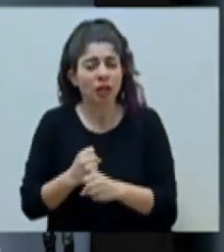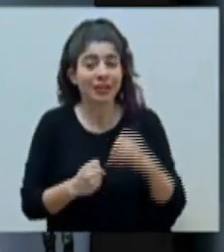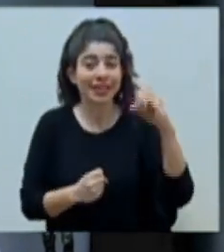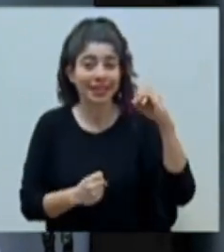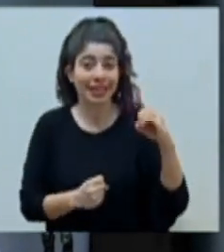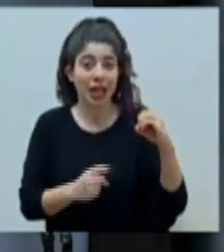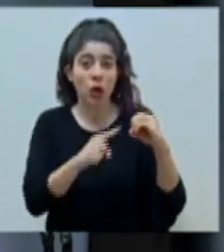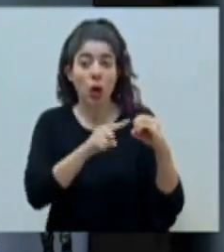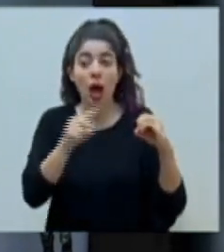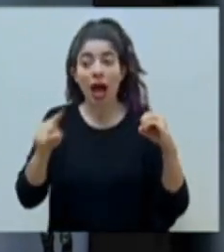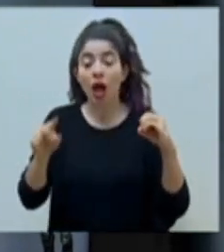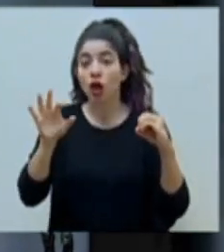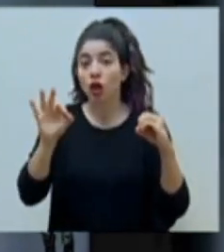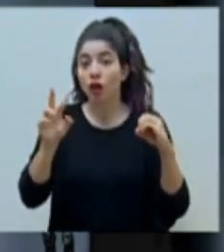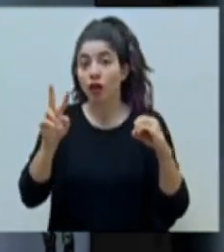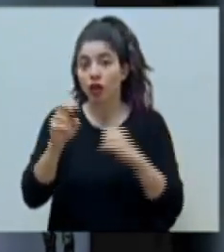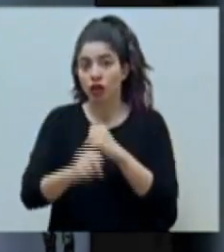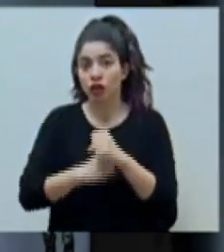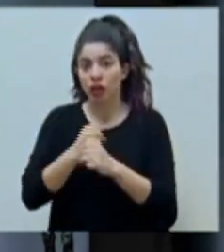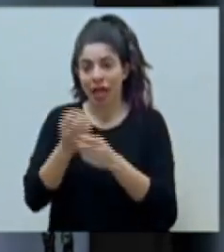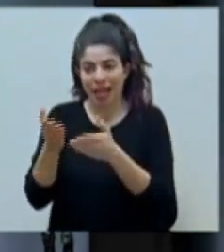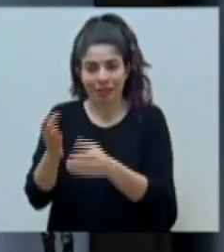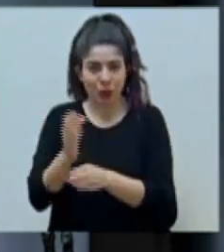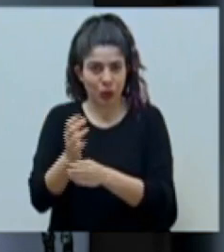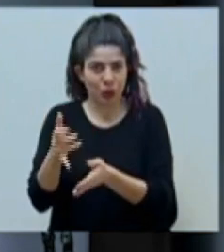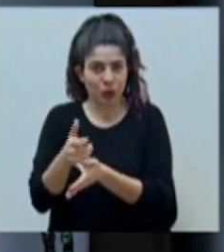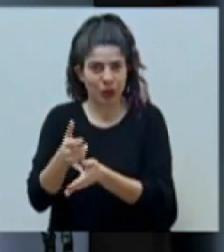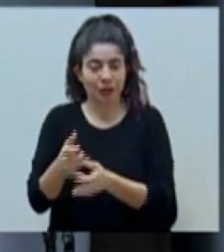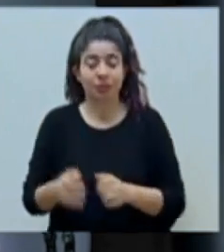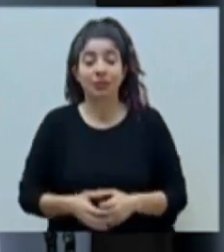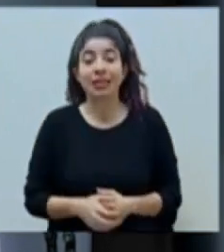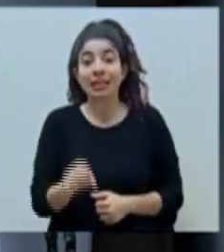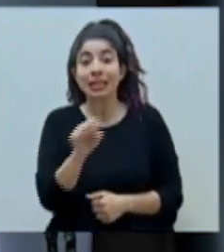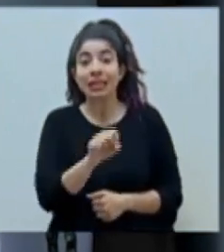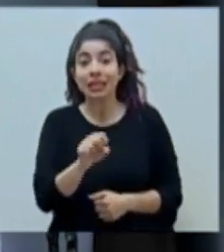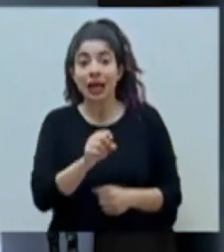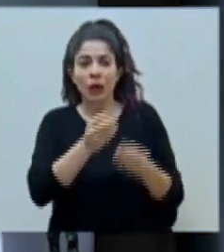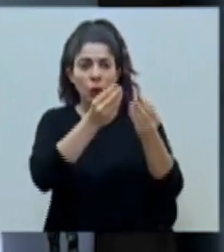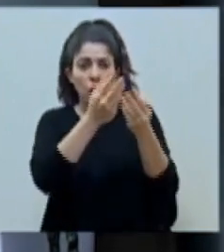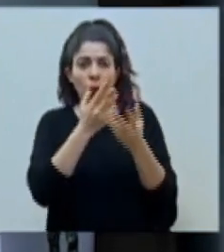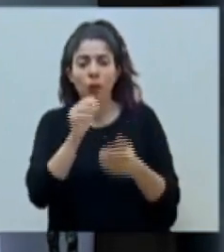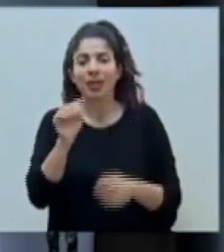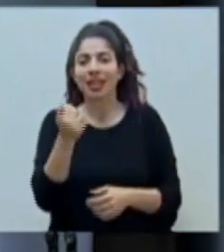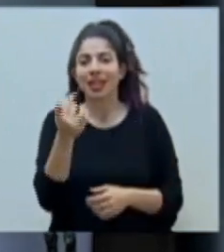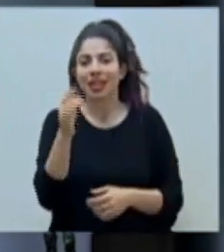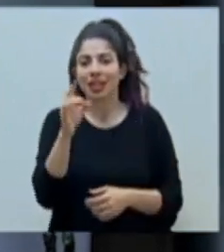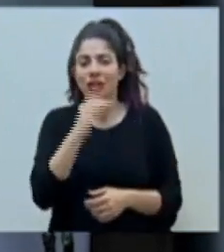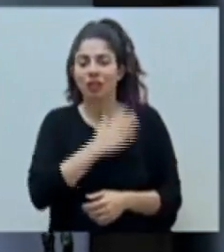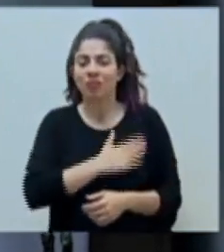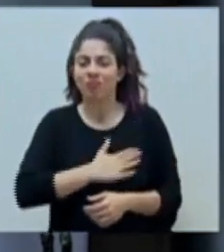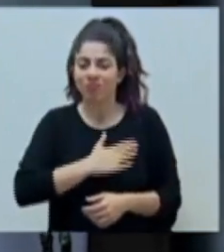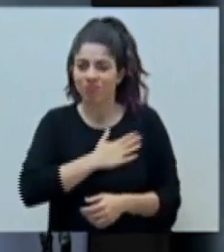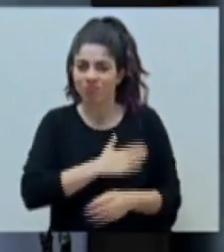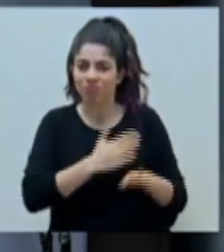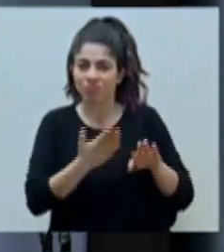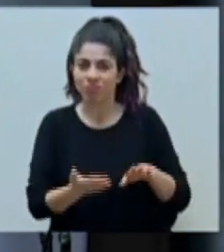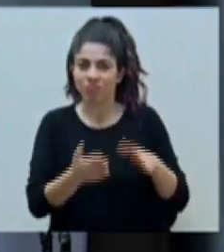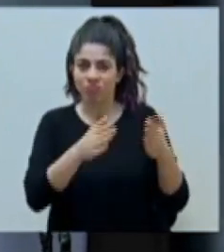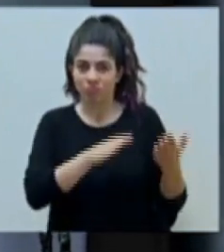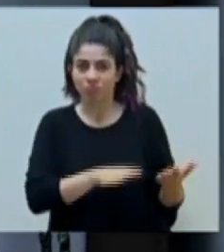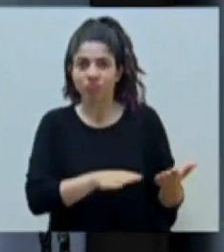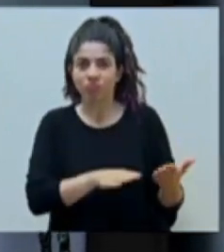0 a los 92 años. El sábado se reportaron 18 lamentables